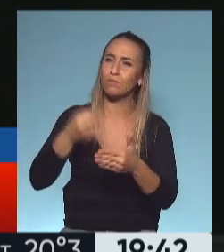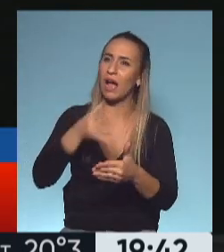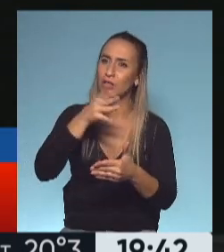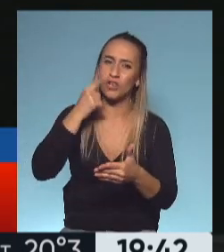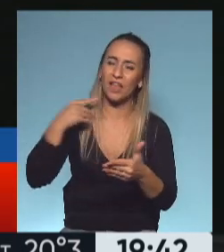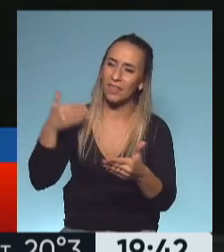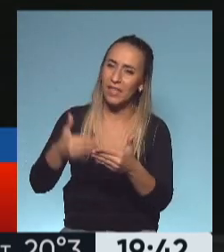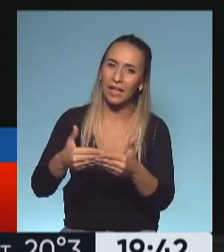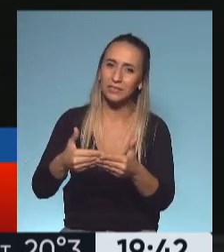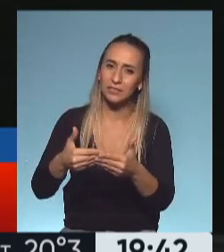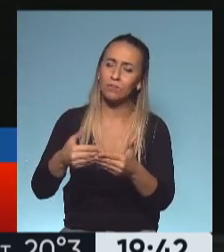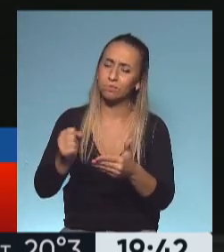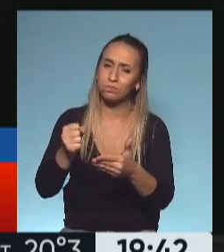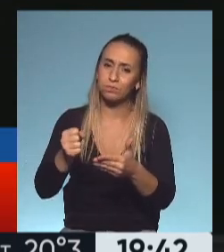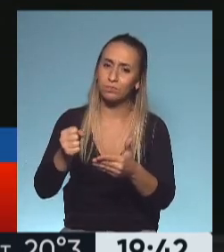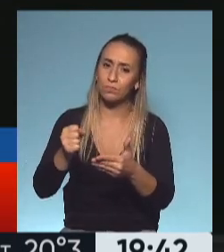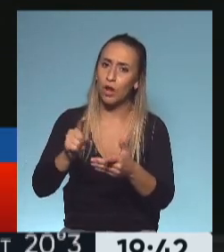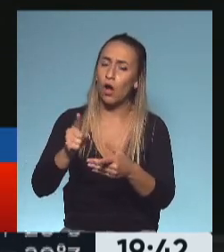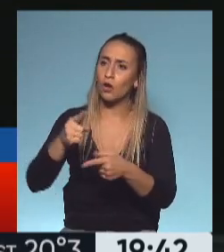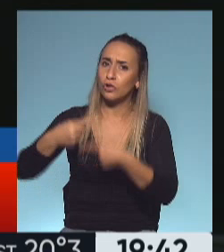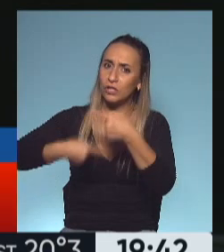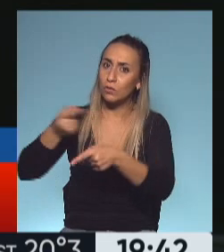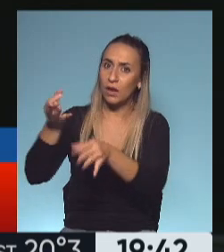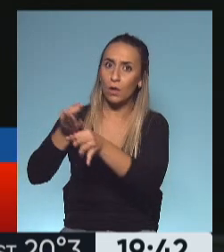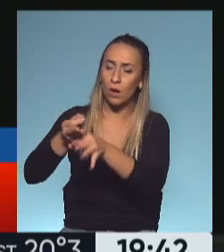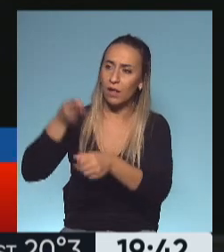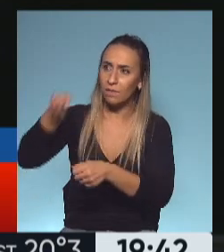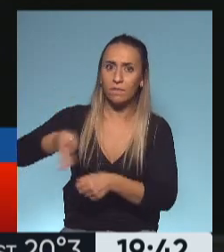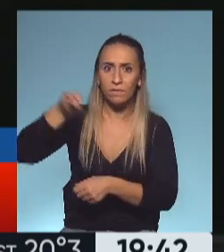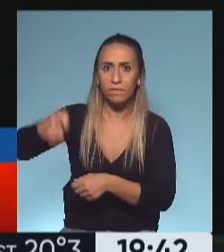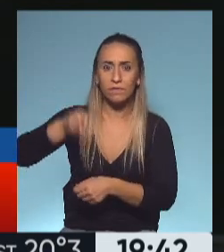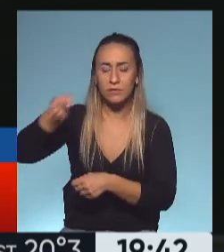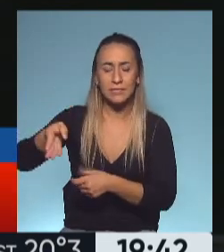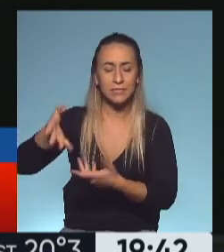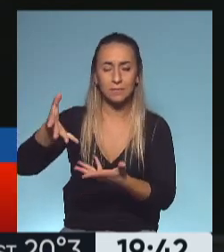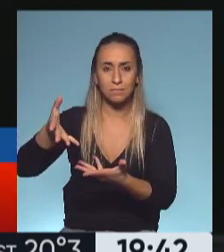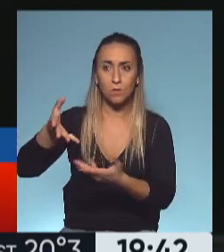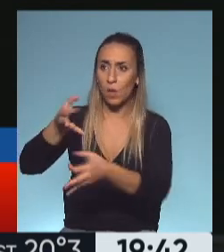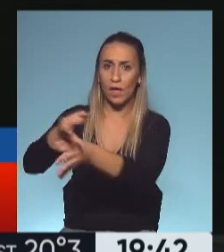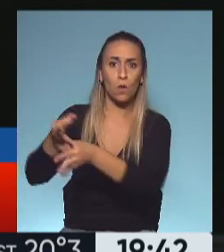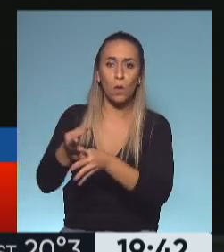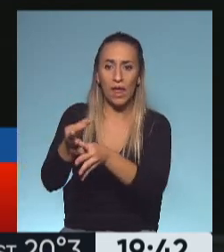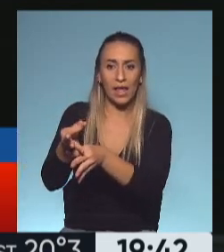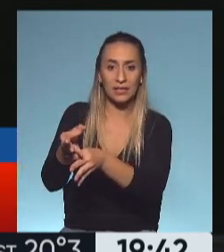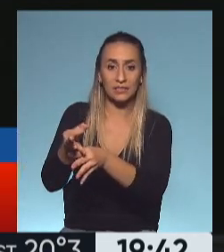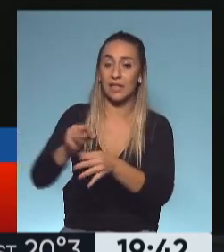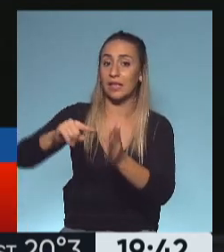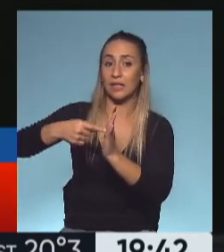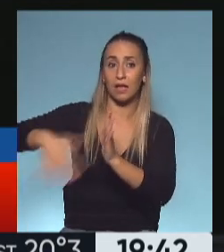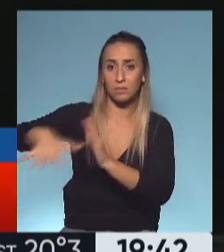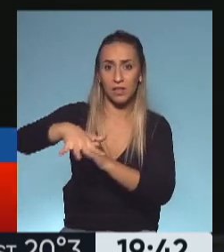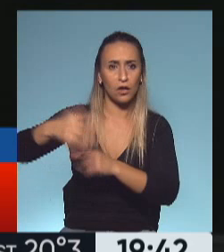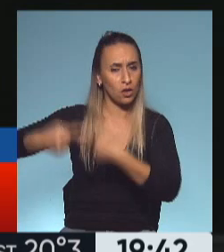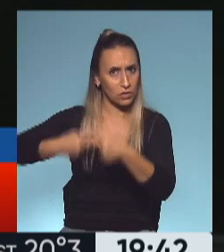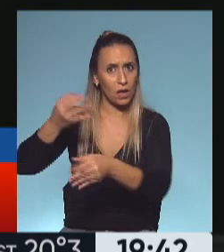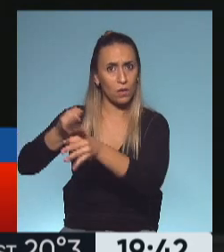que continúen con la presencialidad de la escolaridad, es decir, en las escuelas en la Ciudad Autónoma de Buenos Aires?